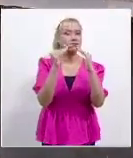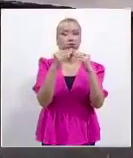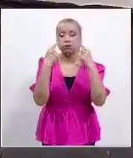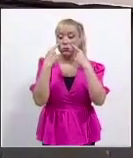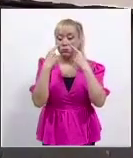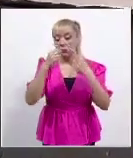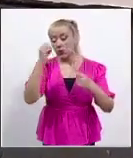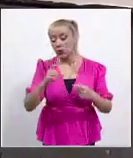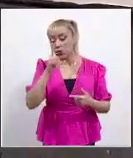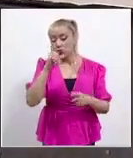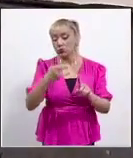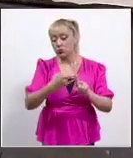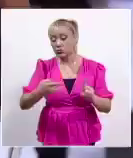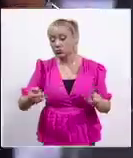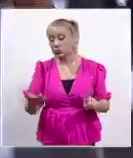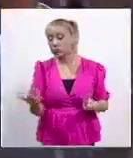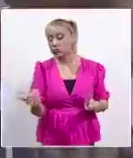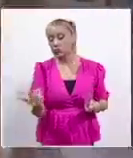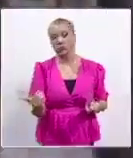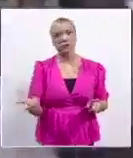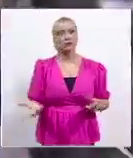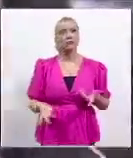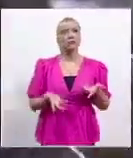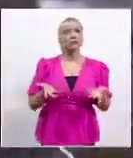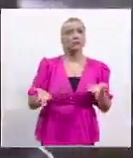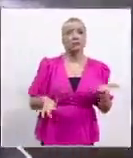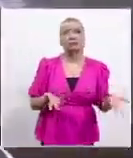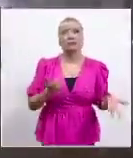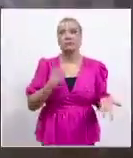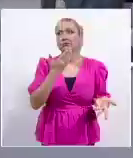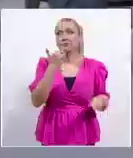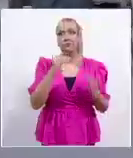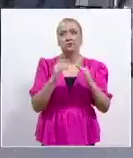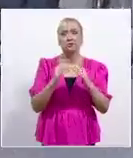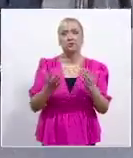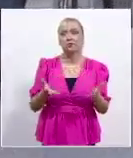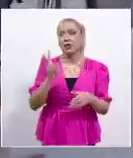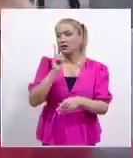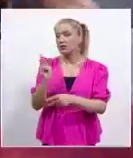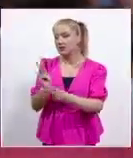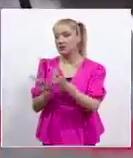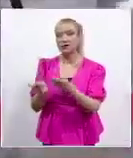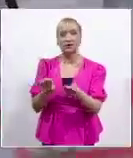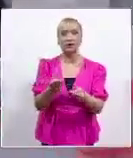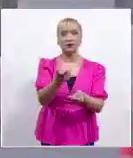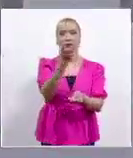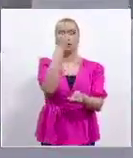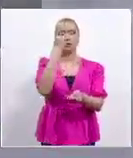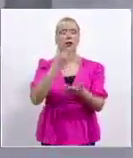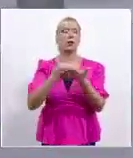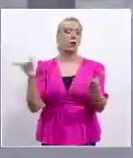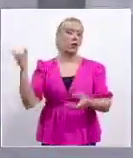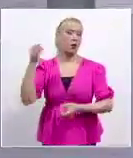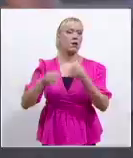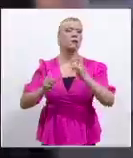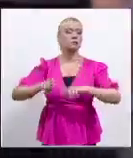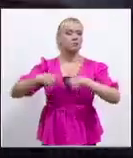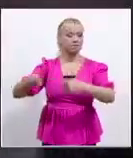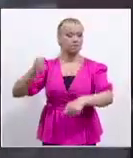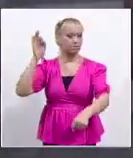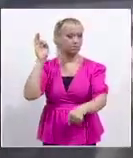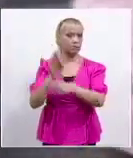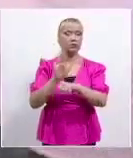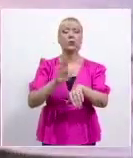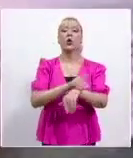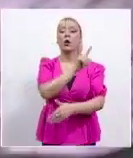de domicilio inconsistente, por lo que la titular del Juzgado Quinto de Distrito en materia administrativa de la capital del país, con base en la